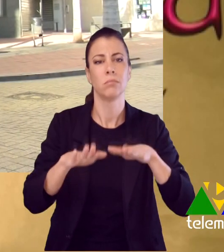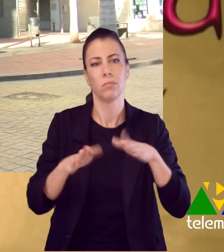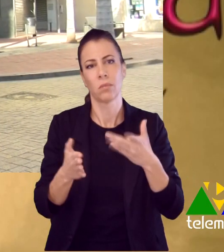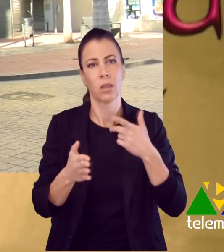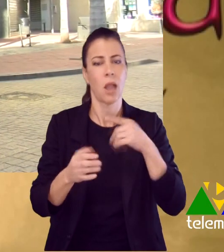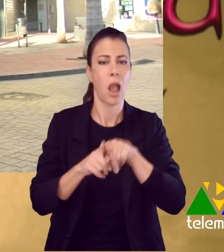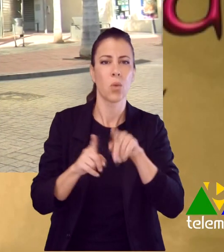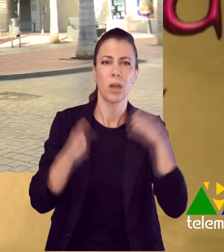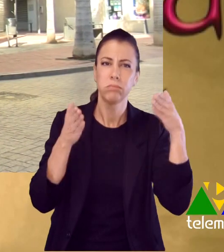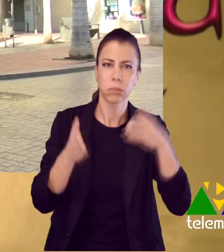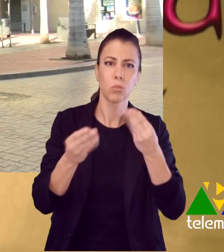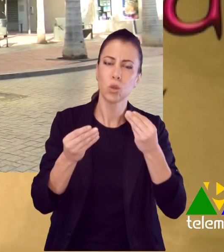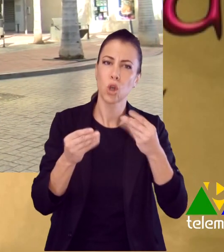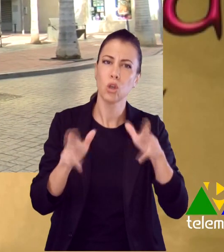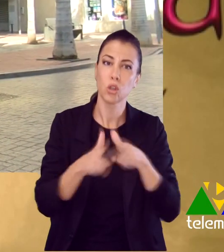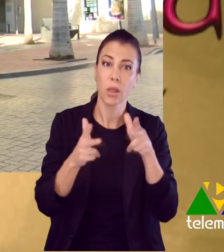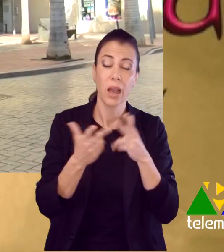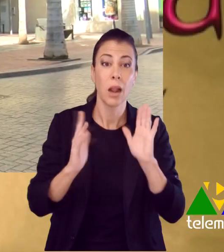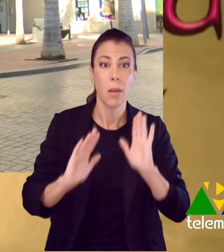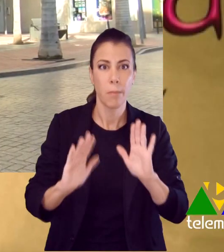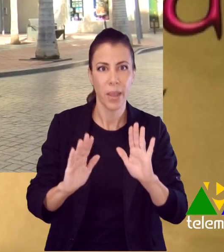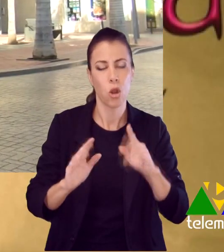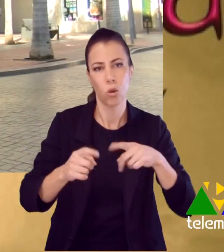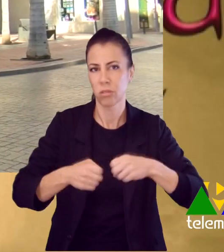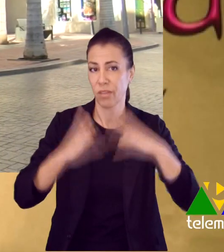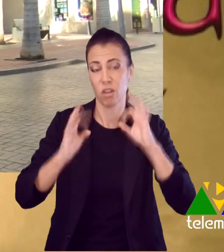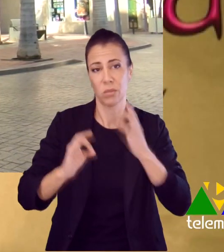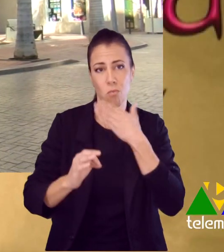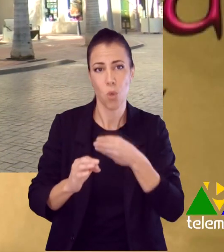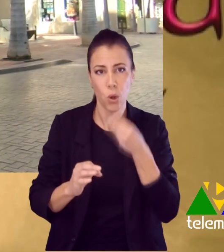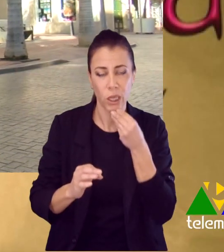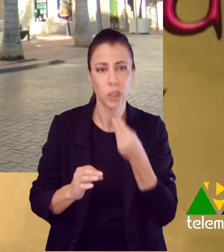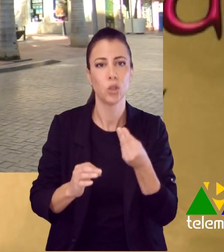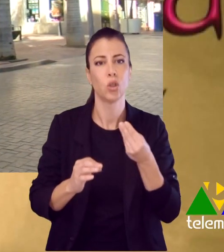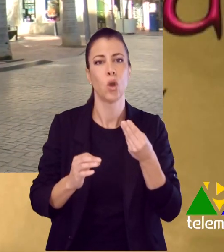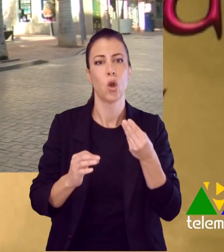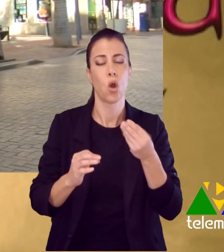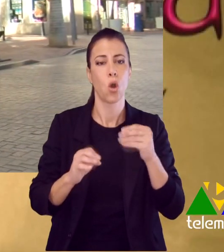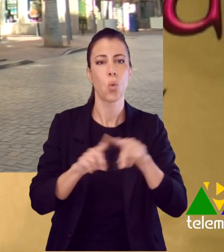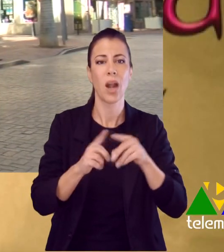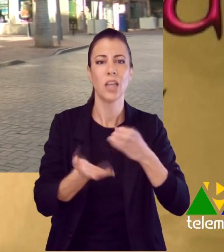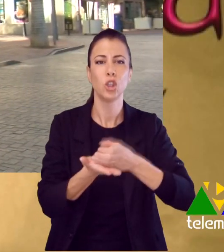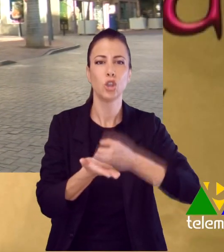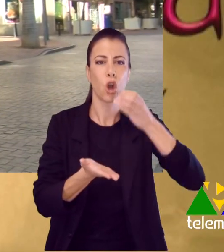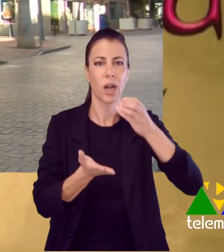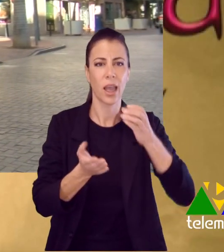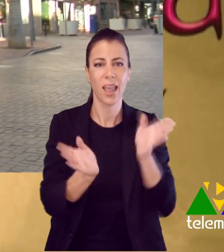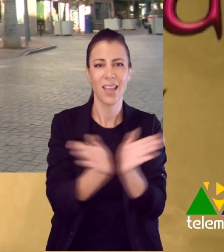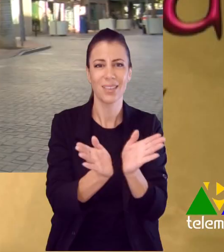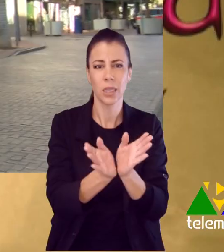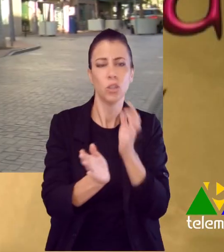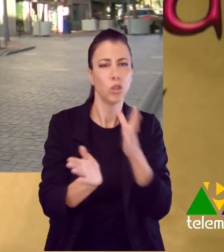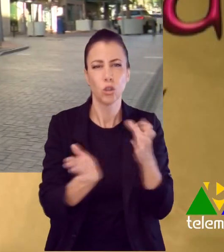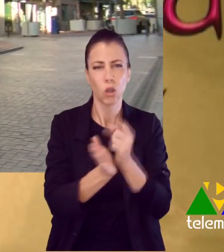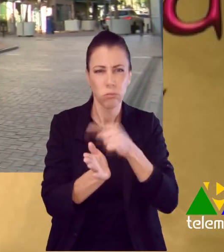auxilio social, pero el edificio era un edificio muy bonito, con torre de esquina, y que ocupaba pues toda la esquina